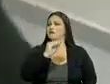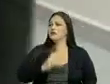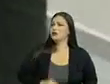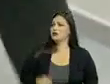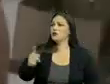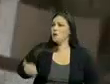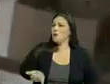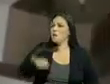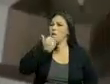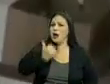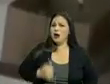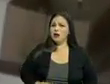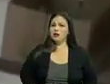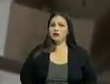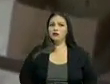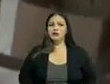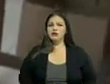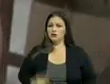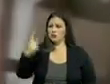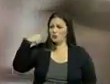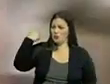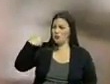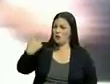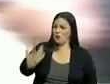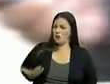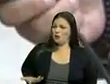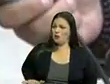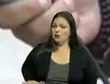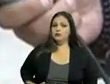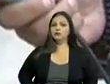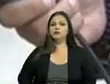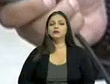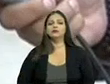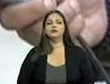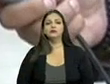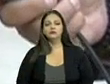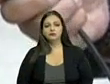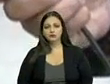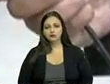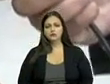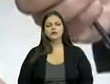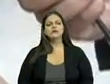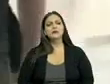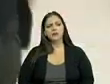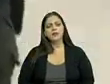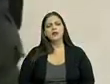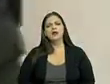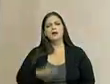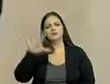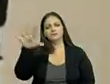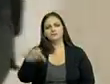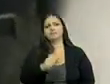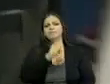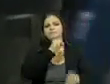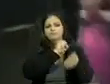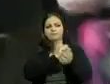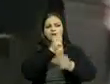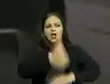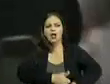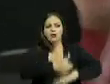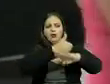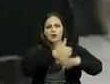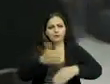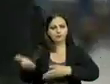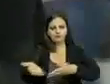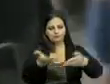que tú... Para yo denunciarte. Está loco ese tipo. ¿Dónde procedimos a trasladar ante la autoridad competente al